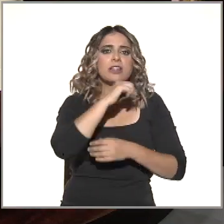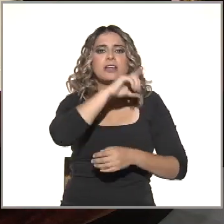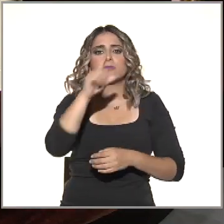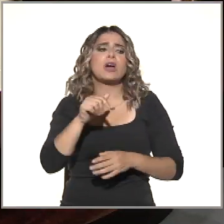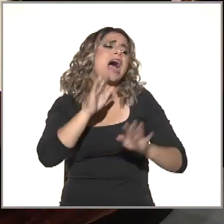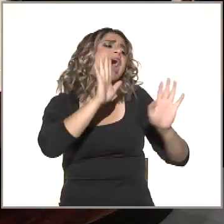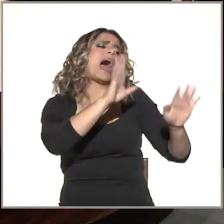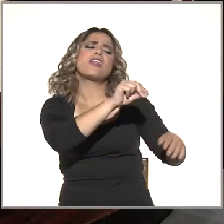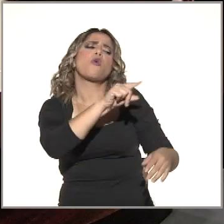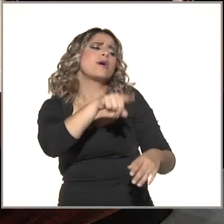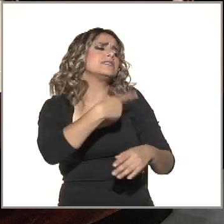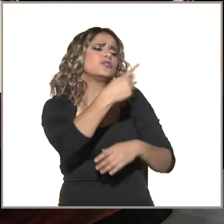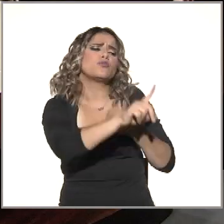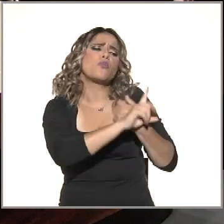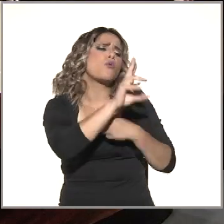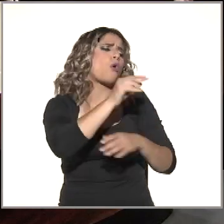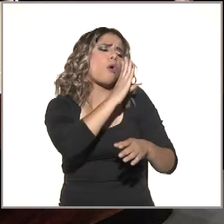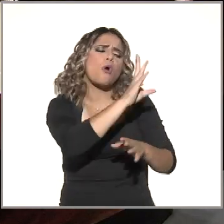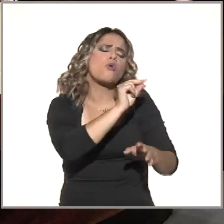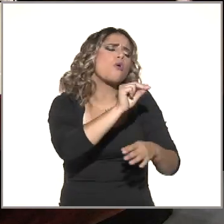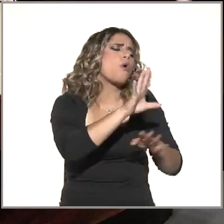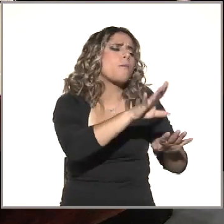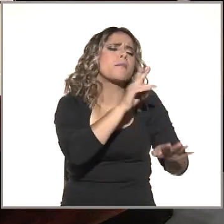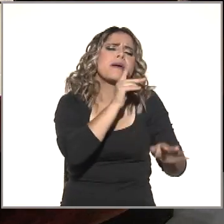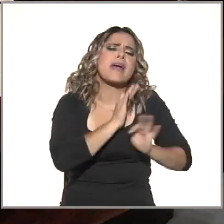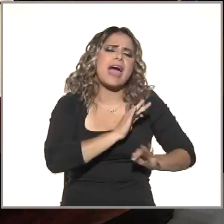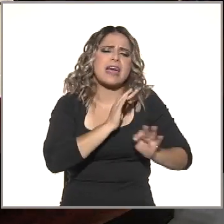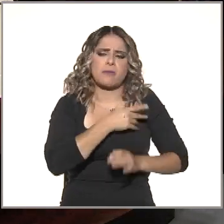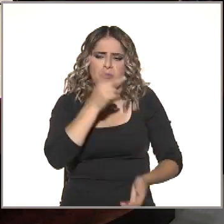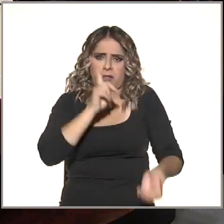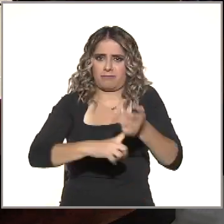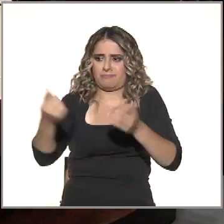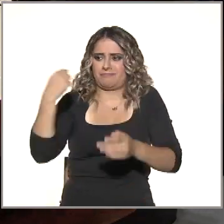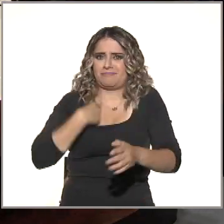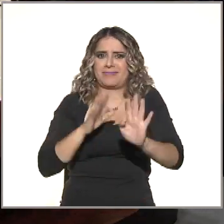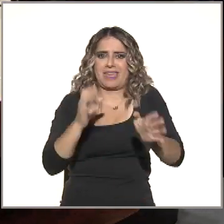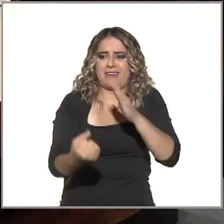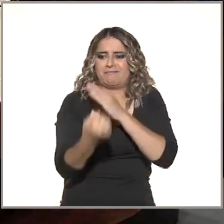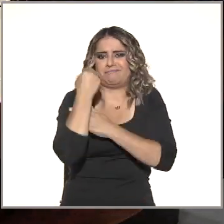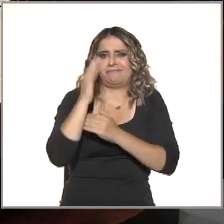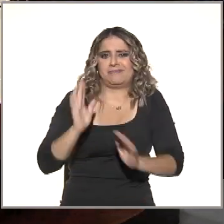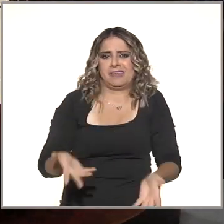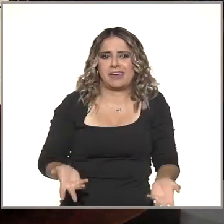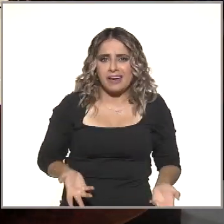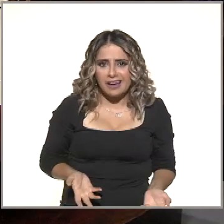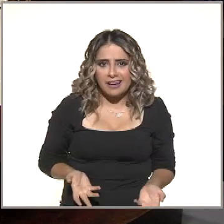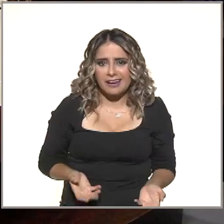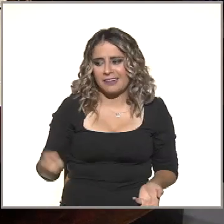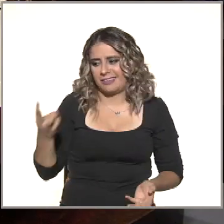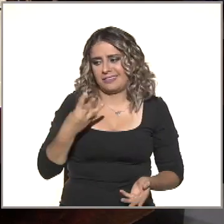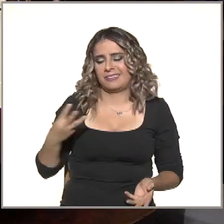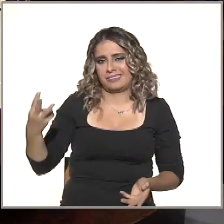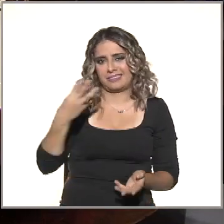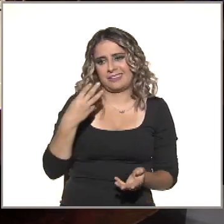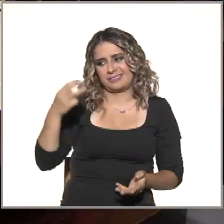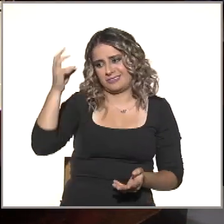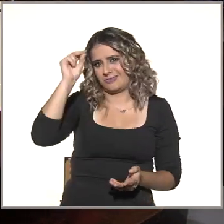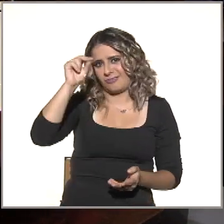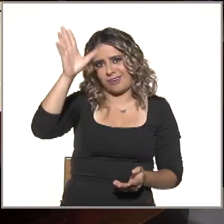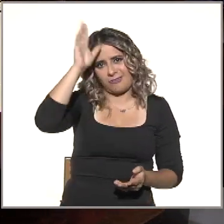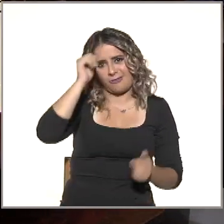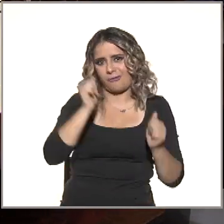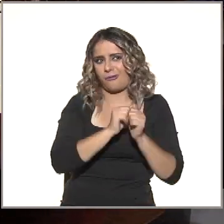tomes personal. Sí, yo también no estoy de acuerdo. Y también hay que tomar en cuenta Tres terapeutas no estamos de acuerdo. Con Miguel